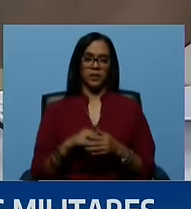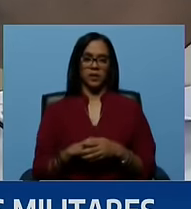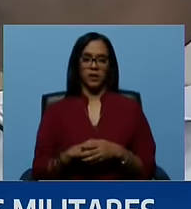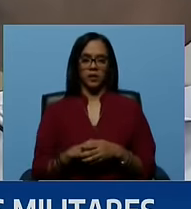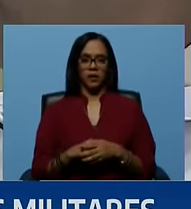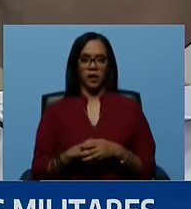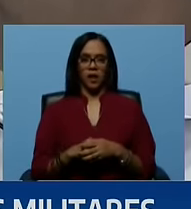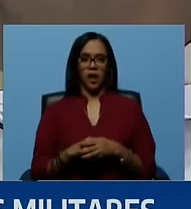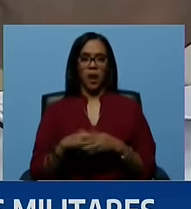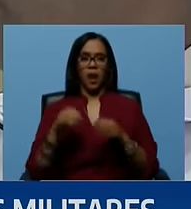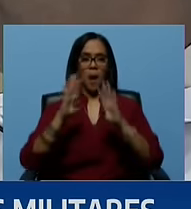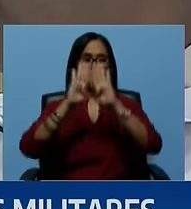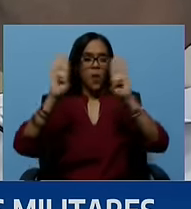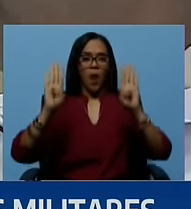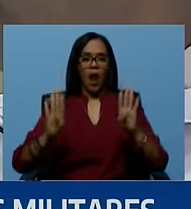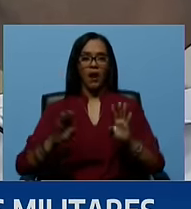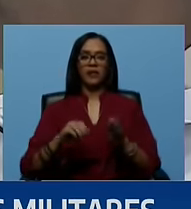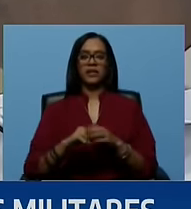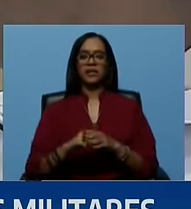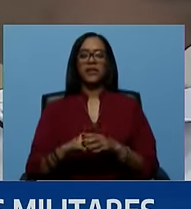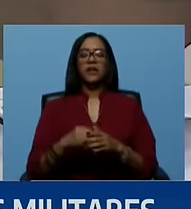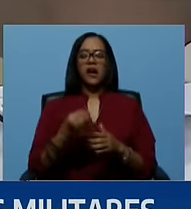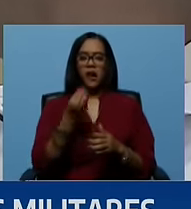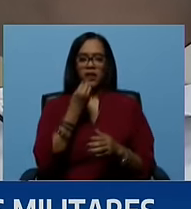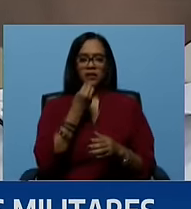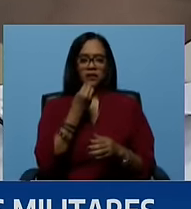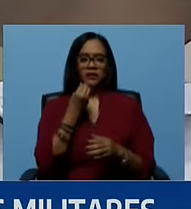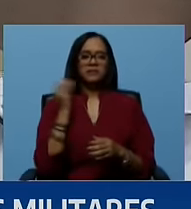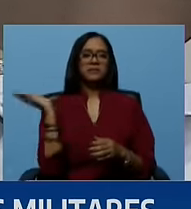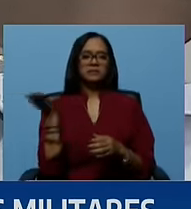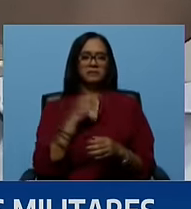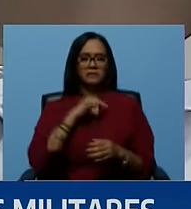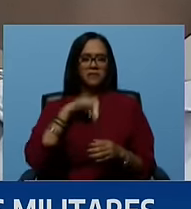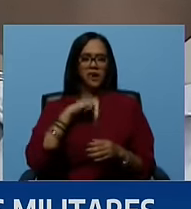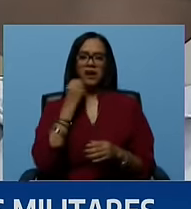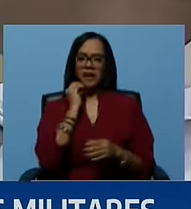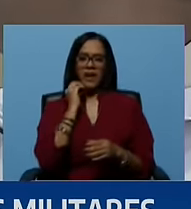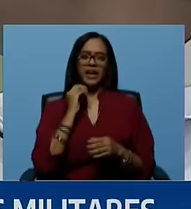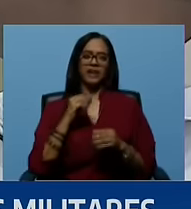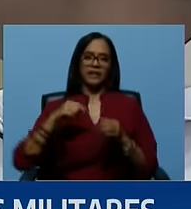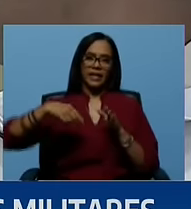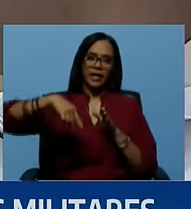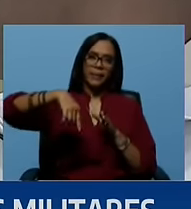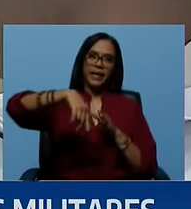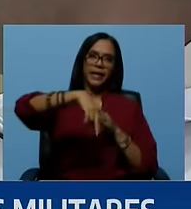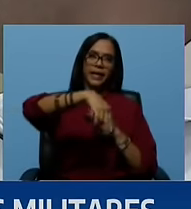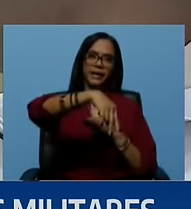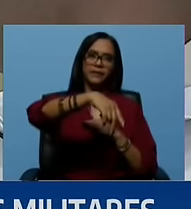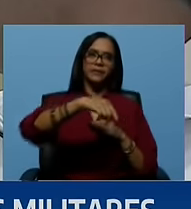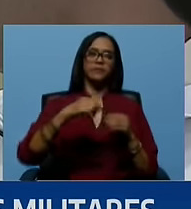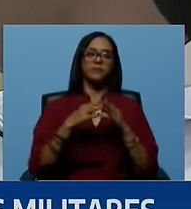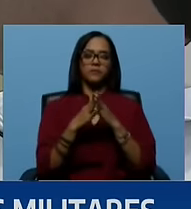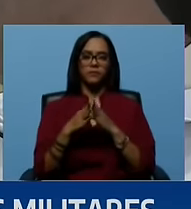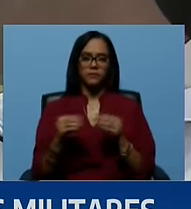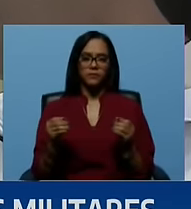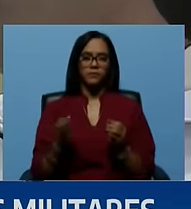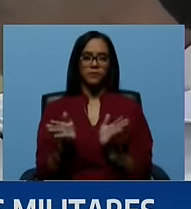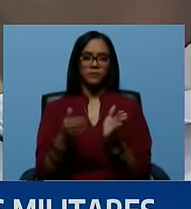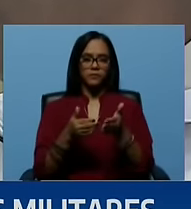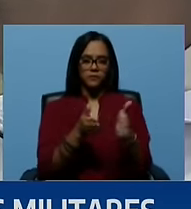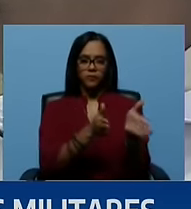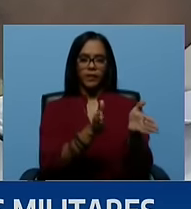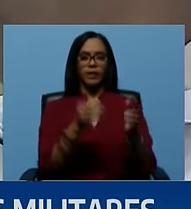los murales el comedor de nuestros muchachos las caminerías parte